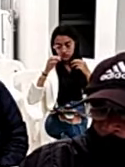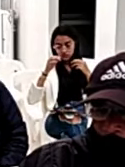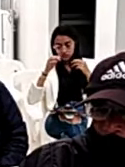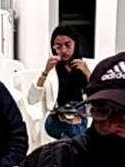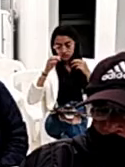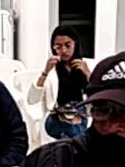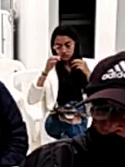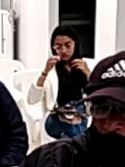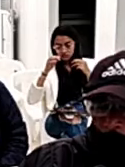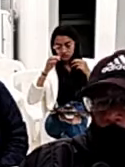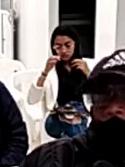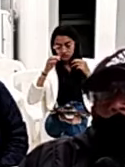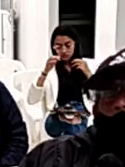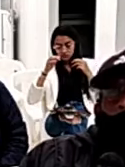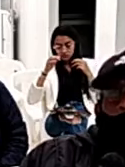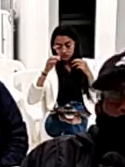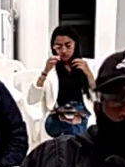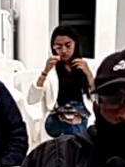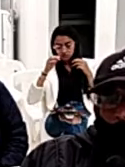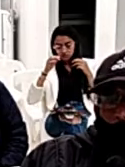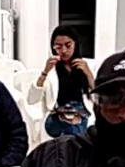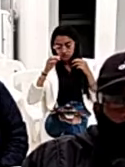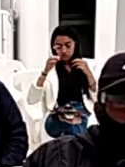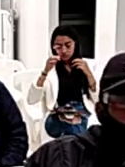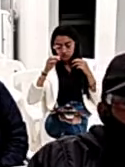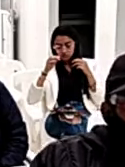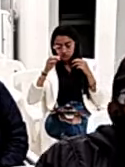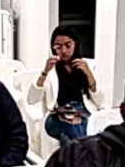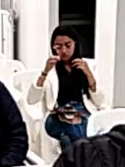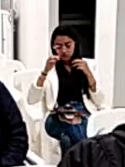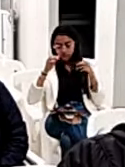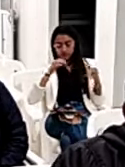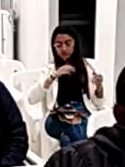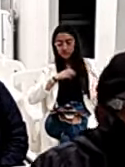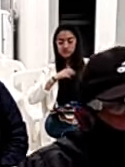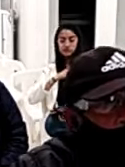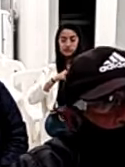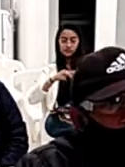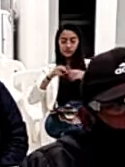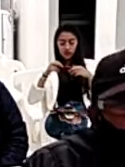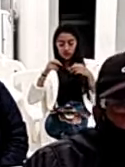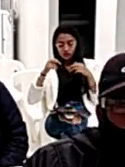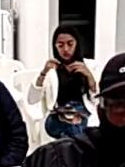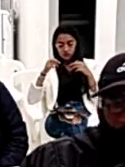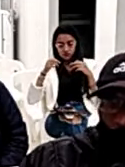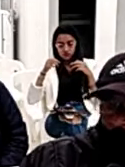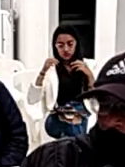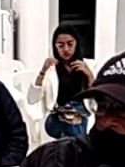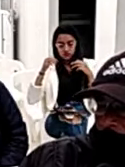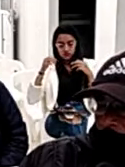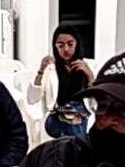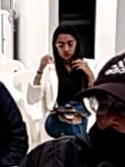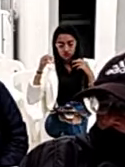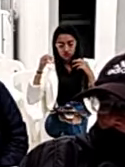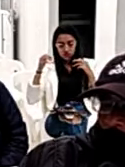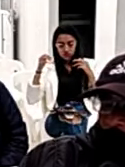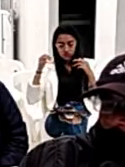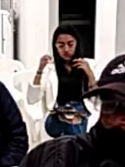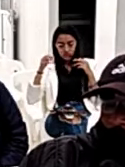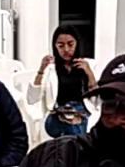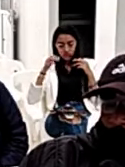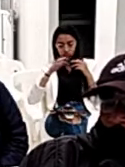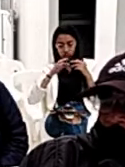tapas que se han robado, y ahora el control que han hecho ellos de hacer unas tapas,